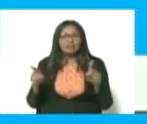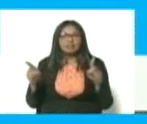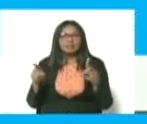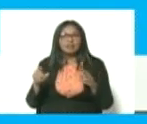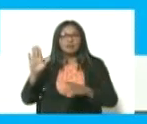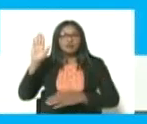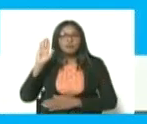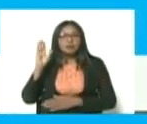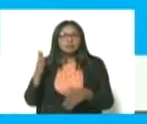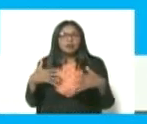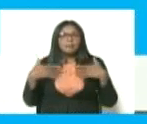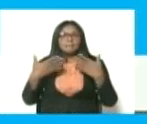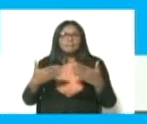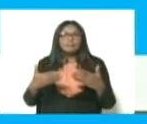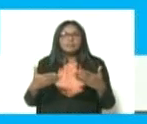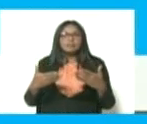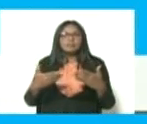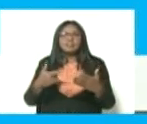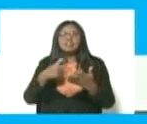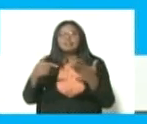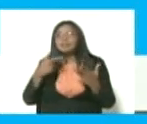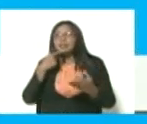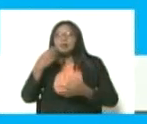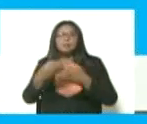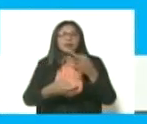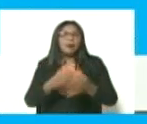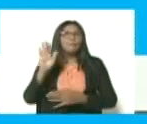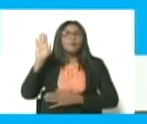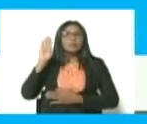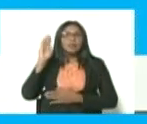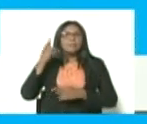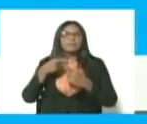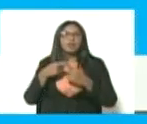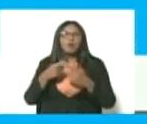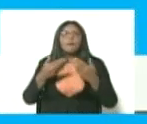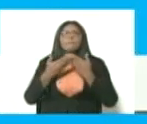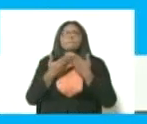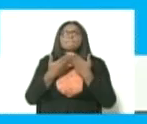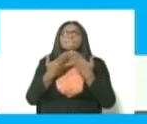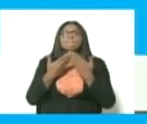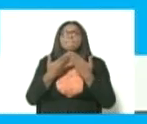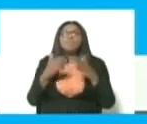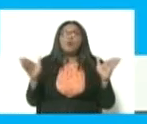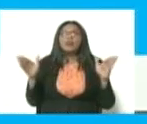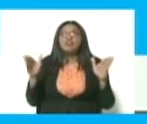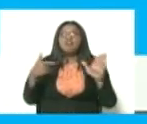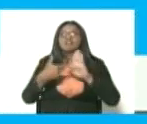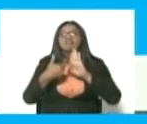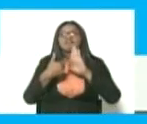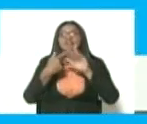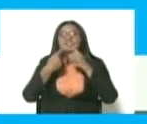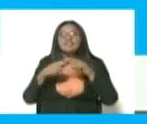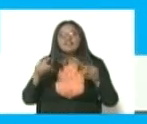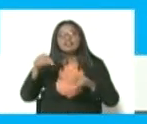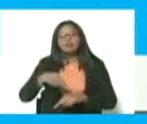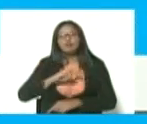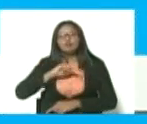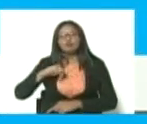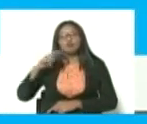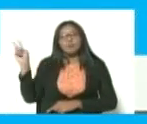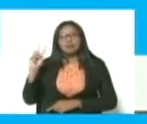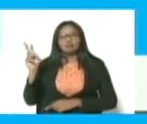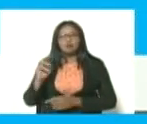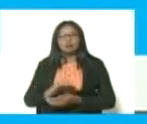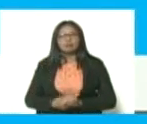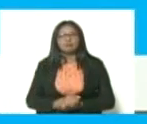promesas, ofertas, y otra cosa era la acción pública, cruel, contra nuestro pueblo. Ahí